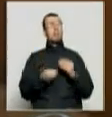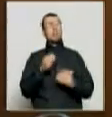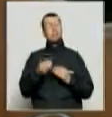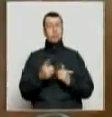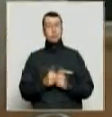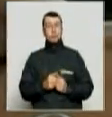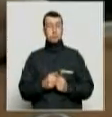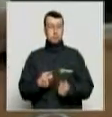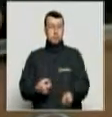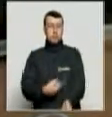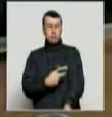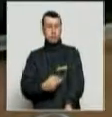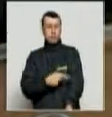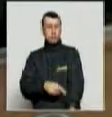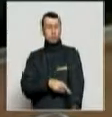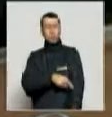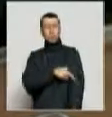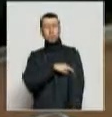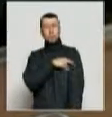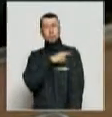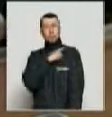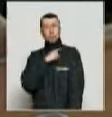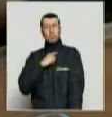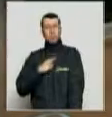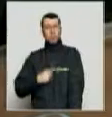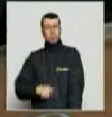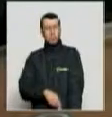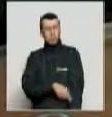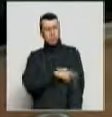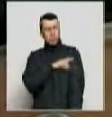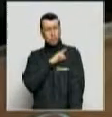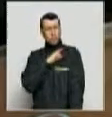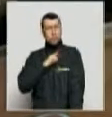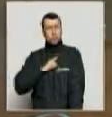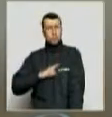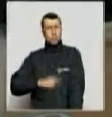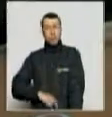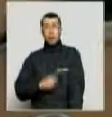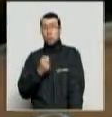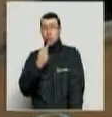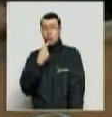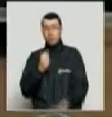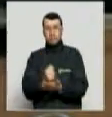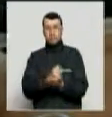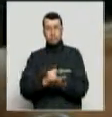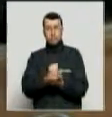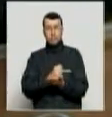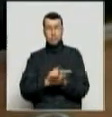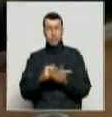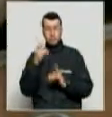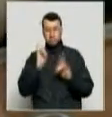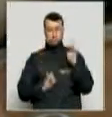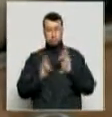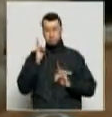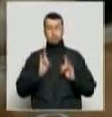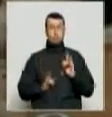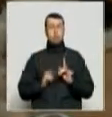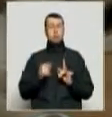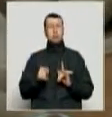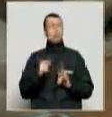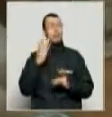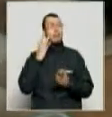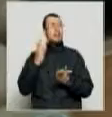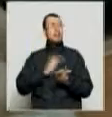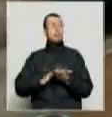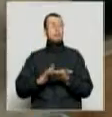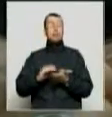por endovenosa varios tipos de medicamentos, generalmente de tipo biológico, que van a hacer una limpieza arterial, van a